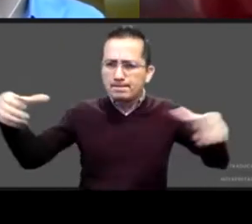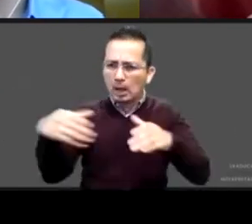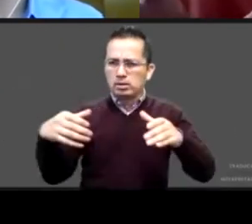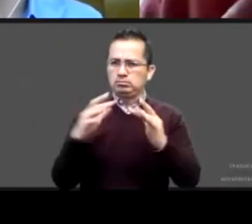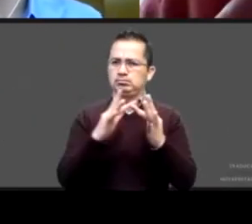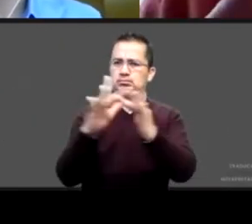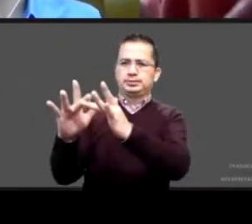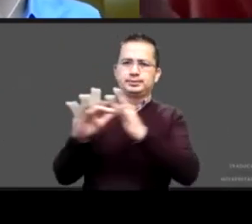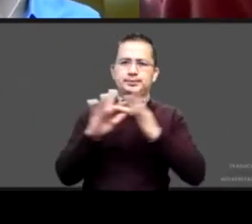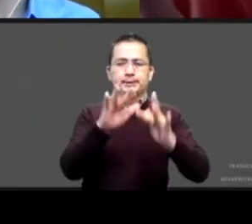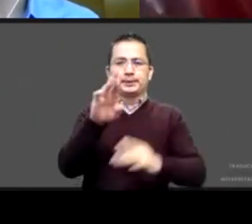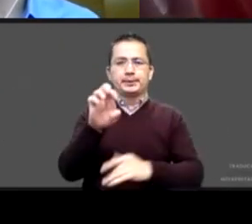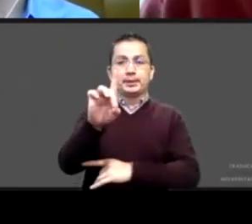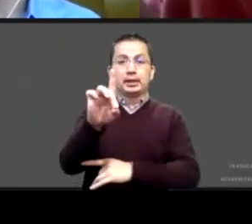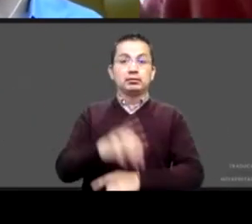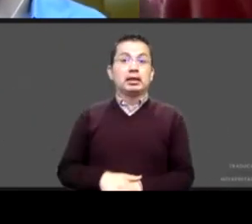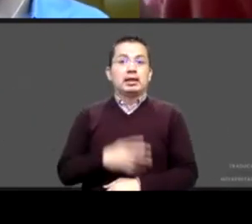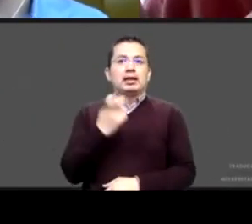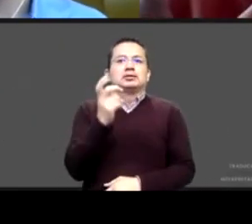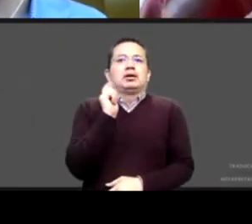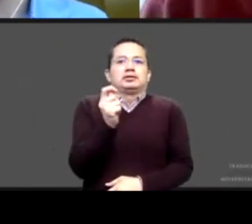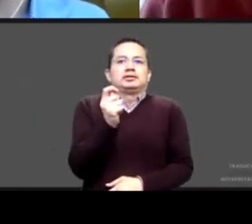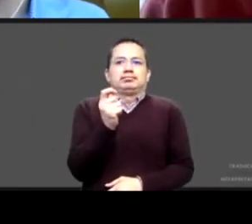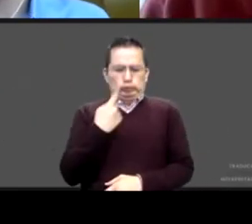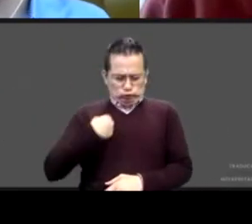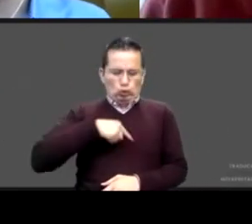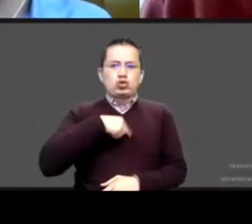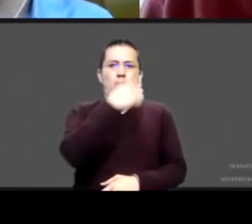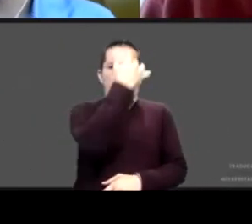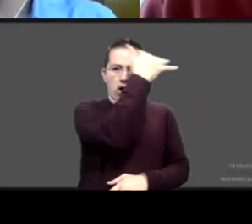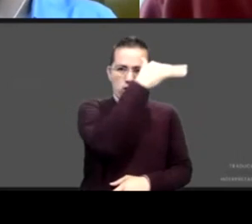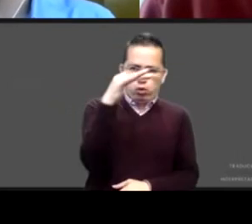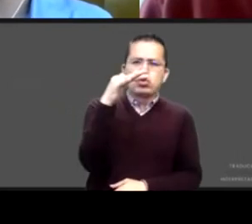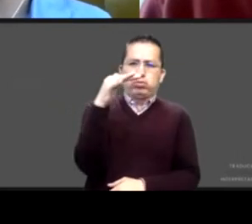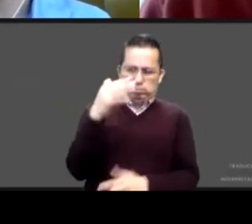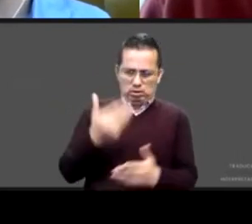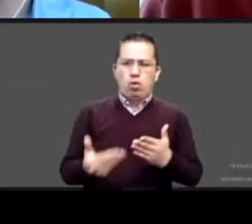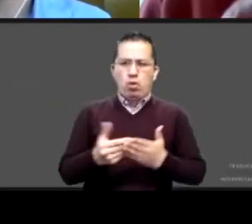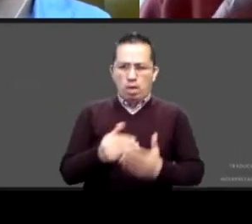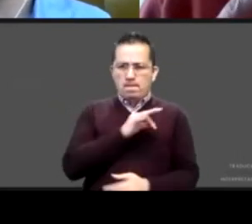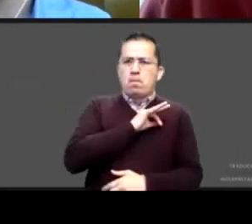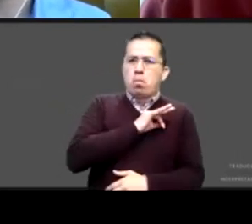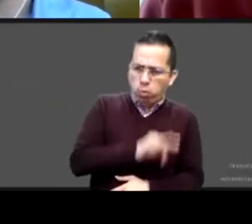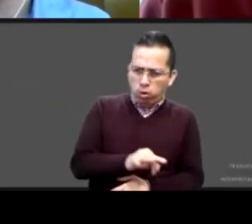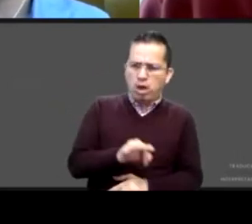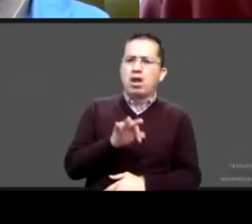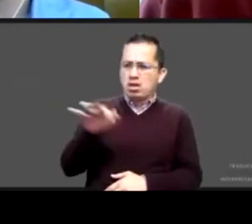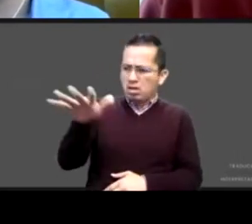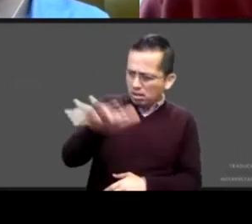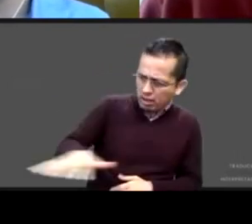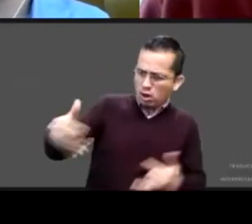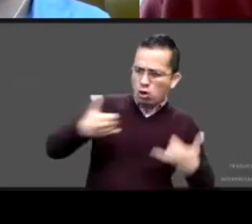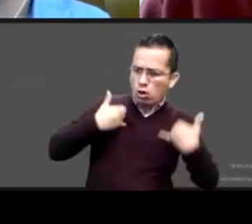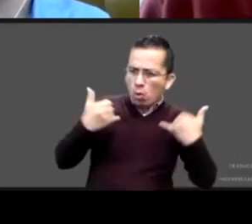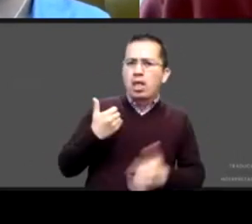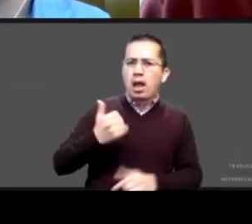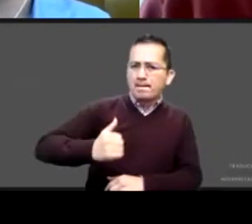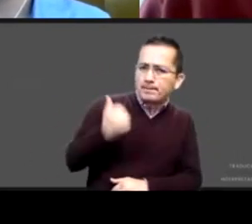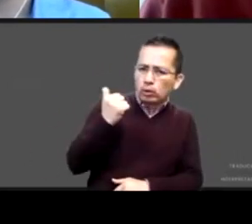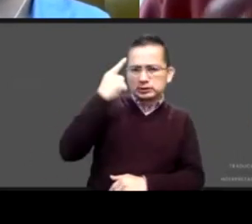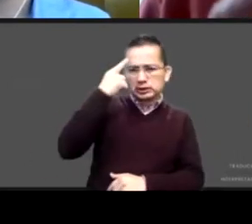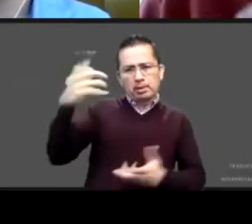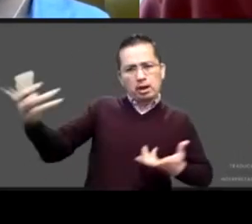realidad en la que los adultos tenemos la gran oportunidad de darle un mayor protagonismo a la palabra de los niños, niñas y